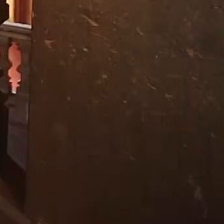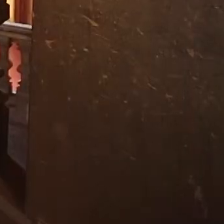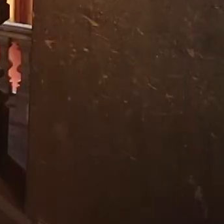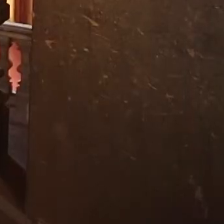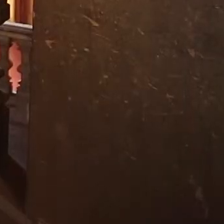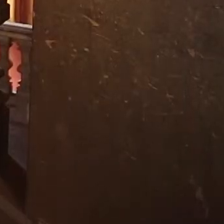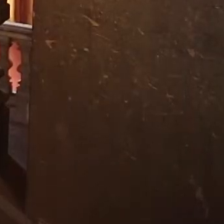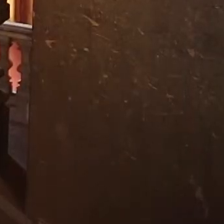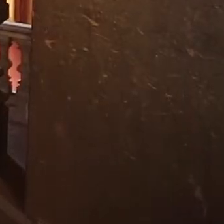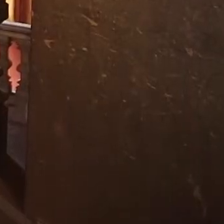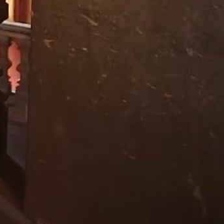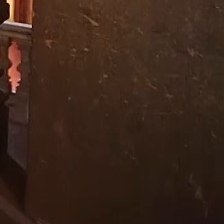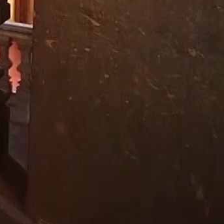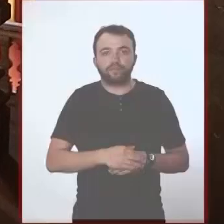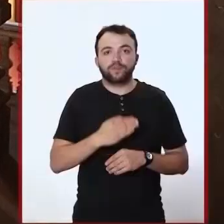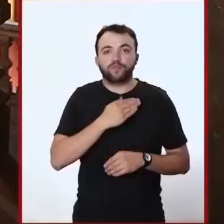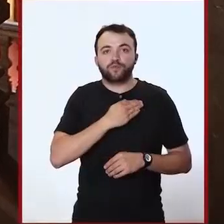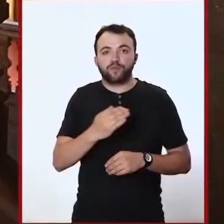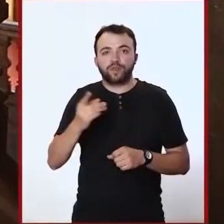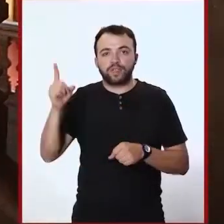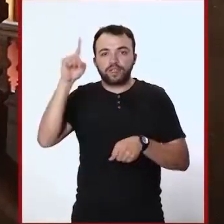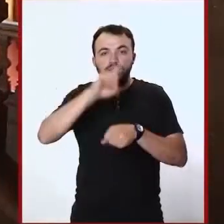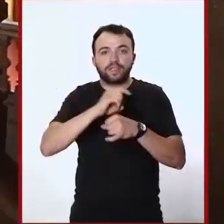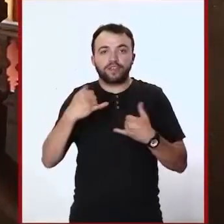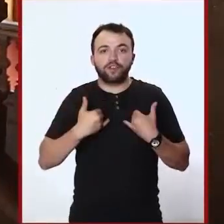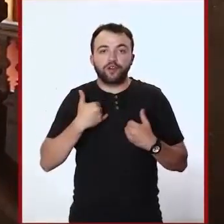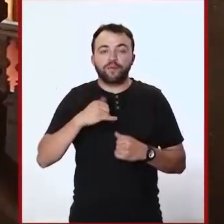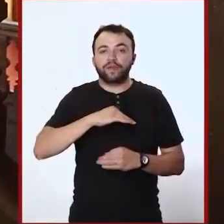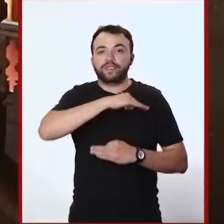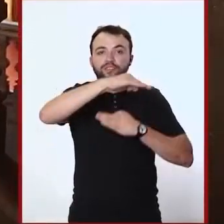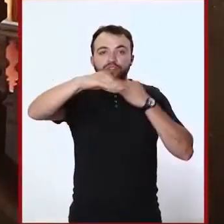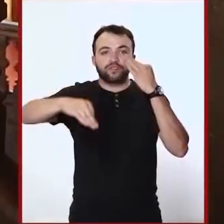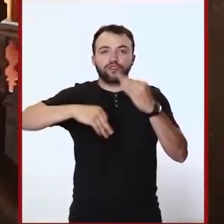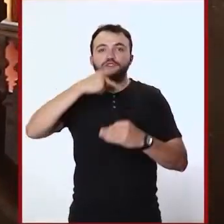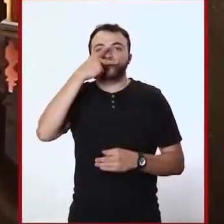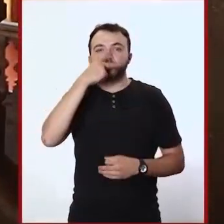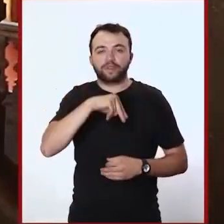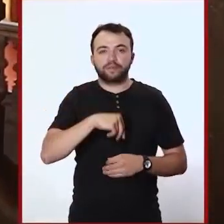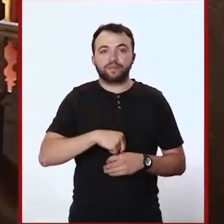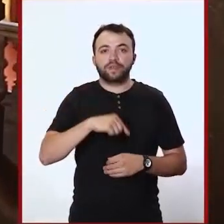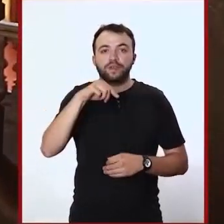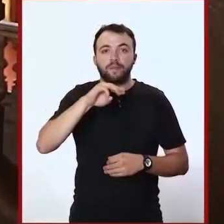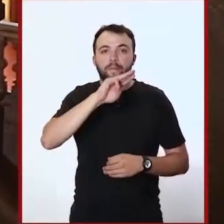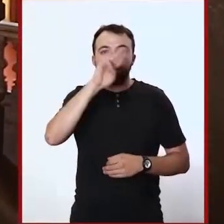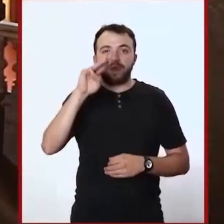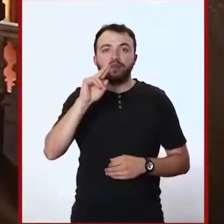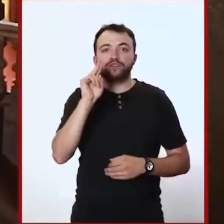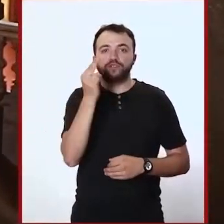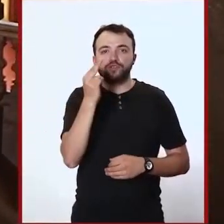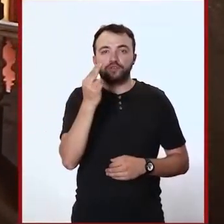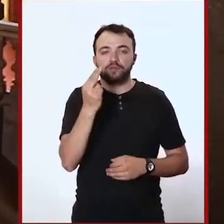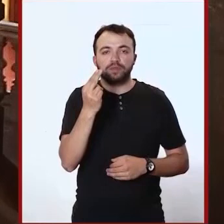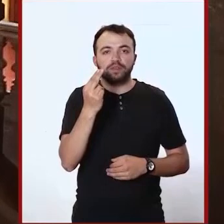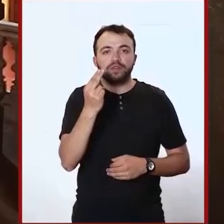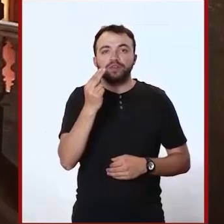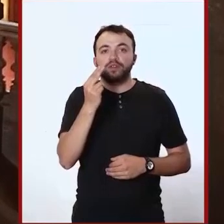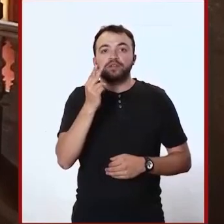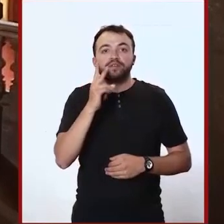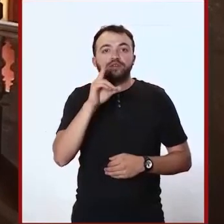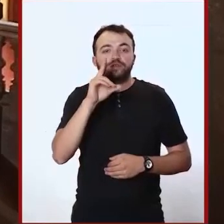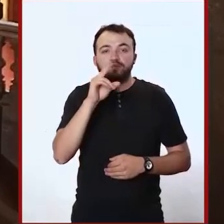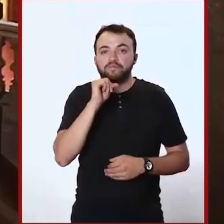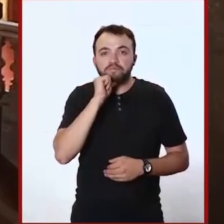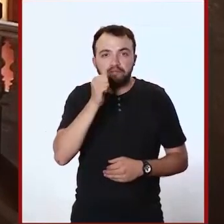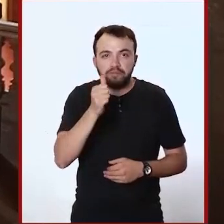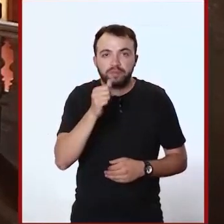Buen día, Matías. Buen día, jóvenes de todo México. Primer miércoles de noviembre y no nada más estamos a la mitad